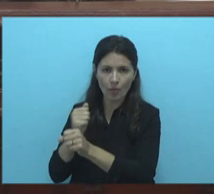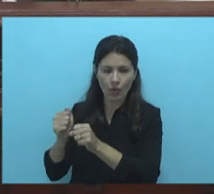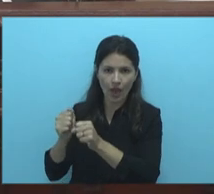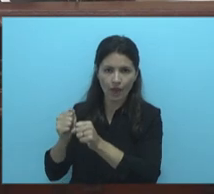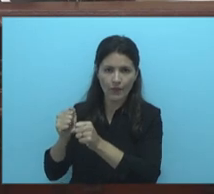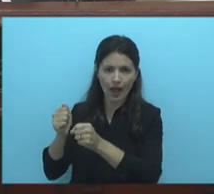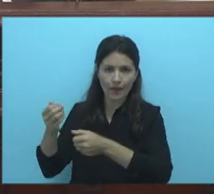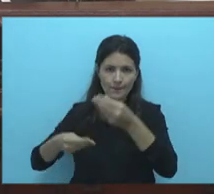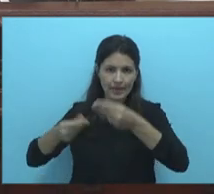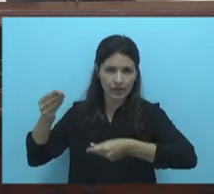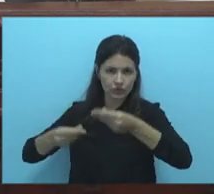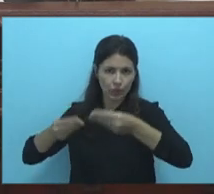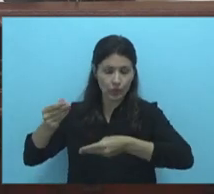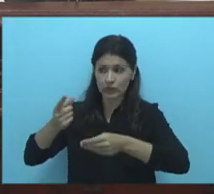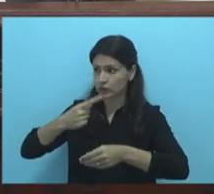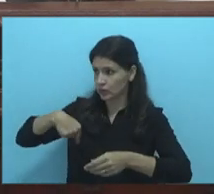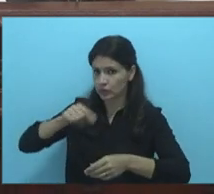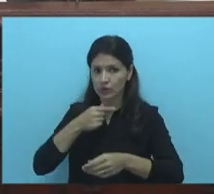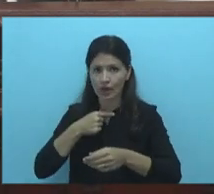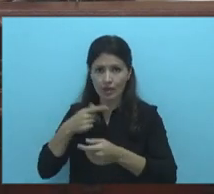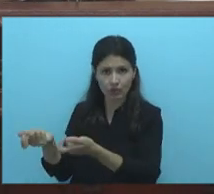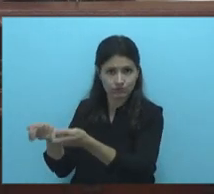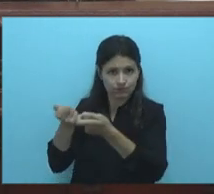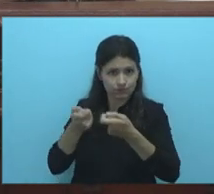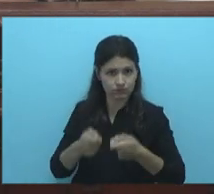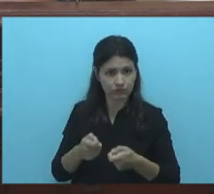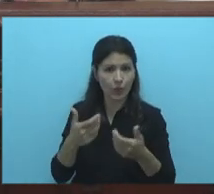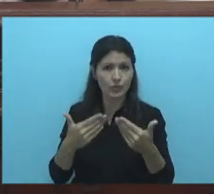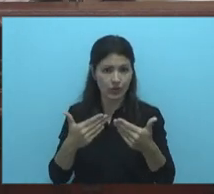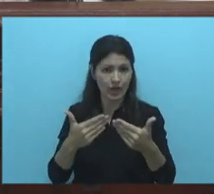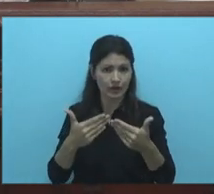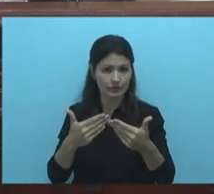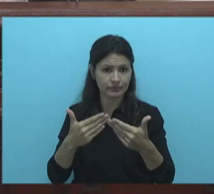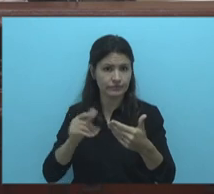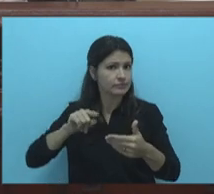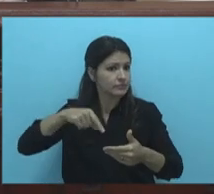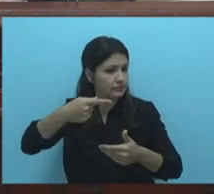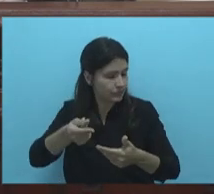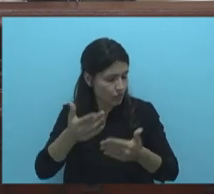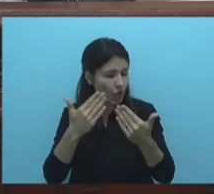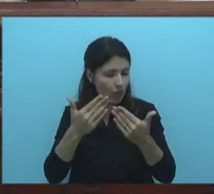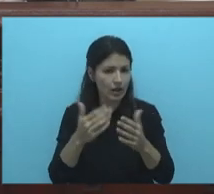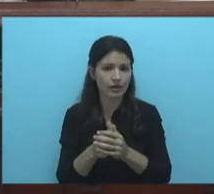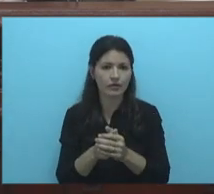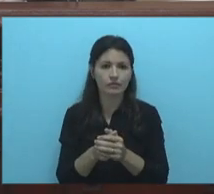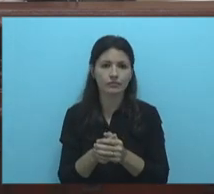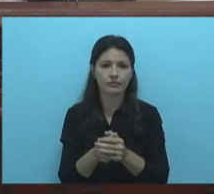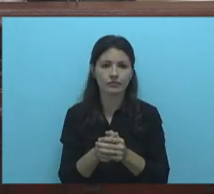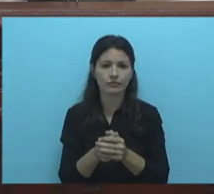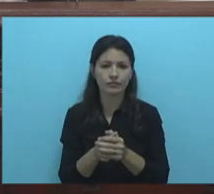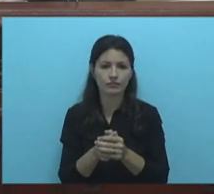presupuesto y es de interés de este cuerpo darle ingreso hoy mismo para que luego tenga un tratamiento normal, no